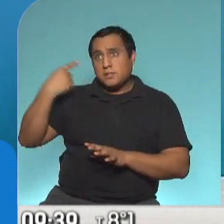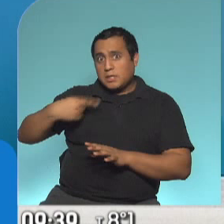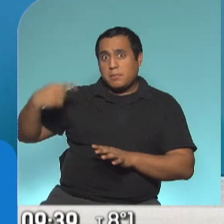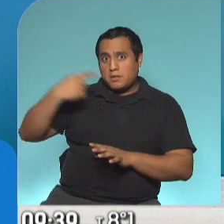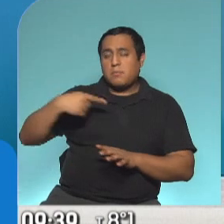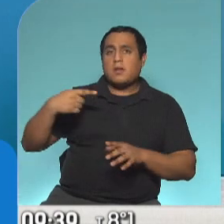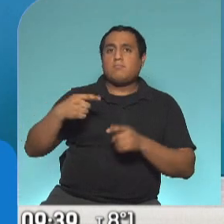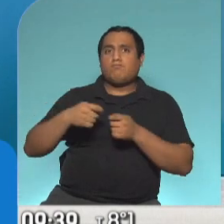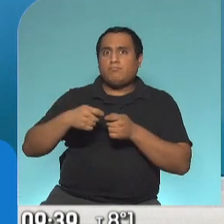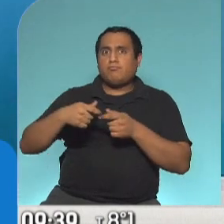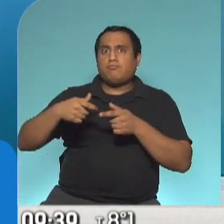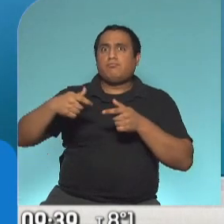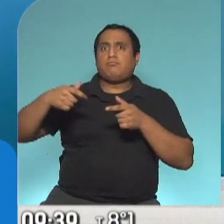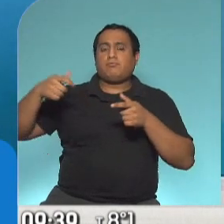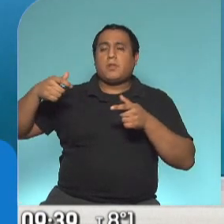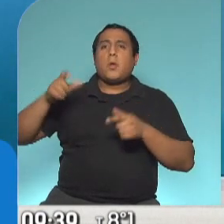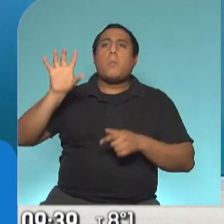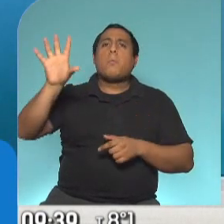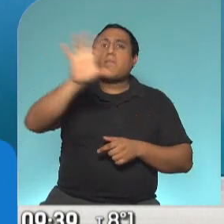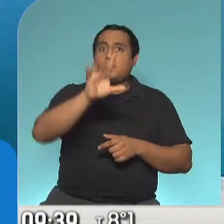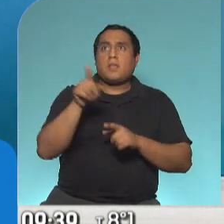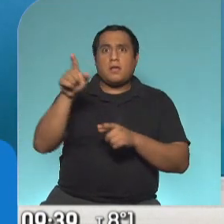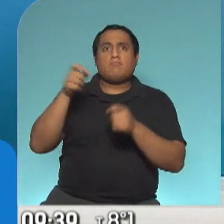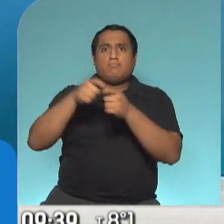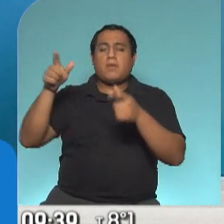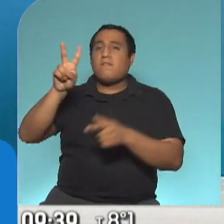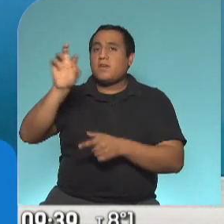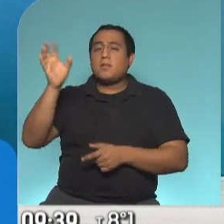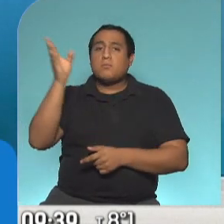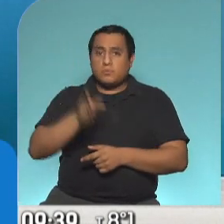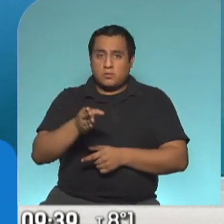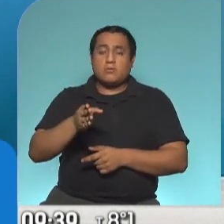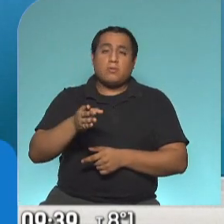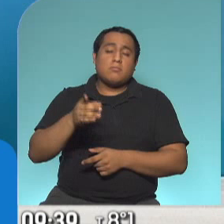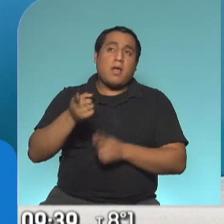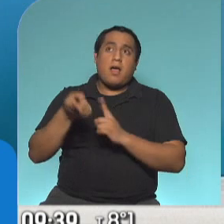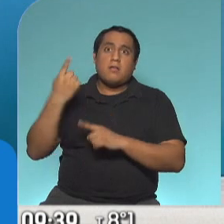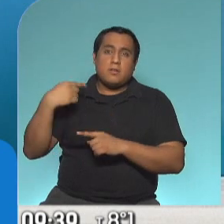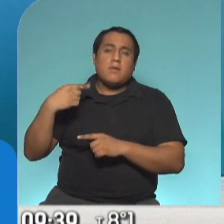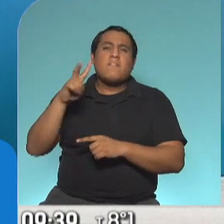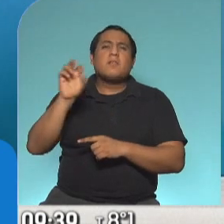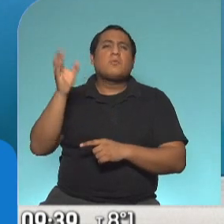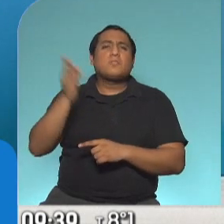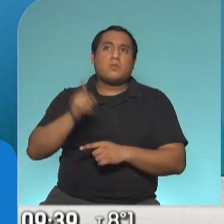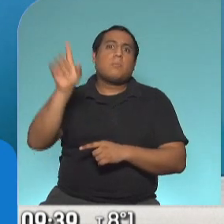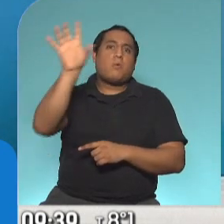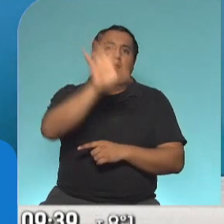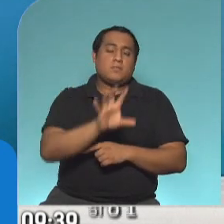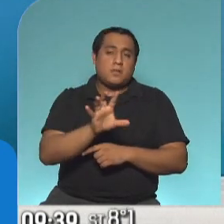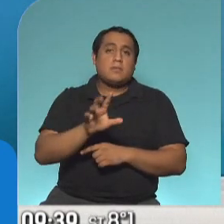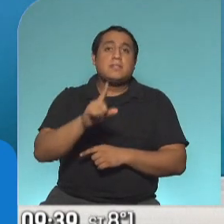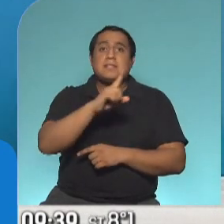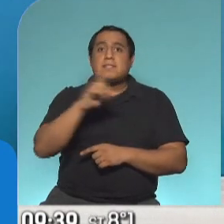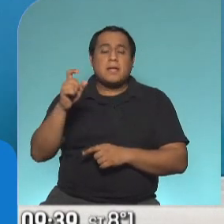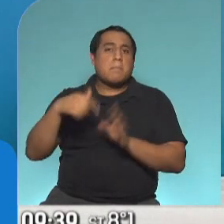el aumento de los casos en las provincias el 20 por ciento de los nuevos casos en el día de ayer corresponden a las provincias tuvimos más de